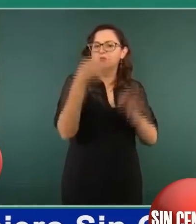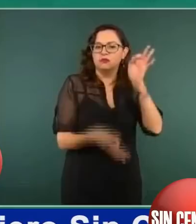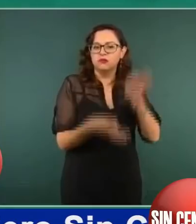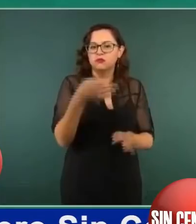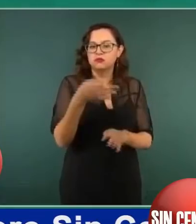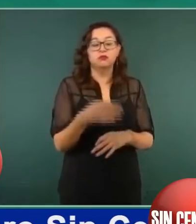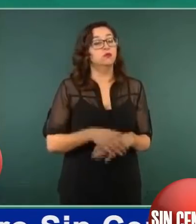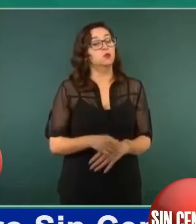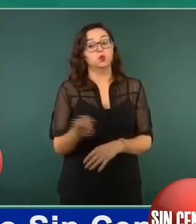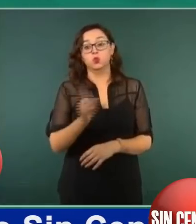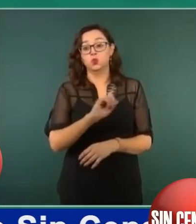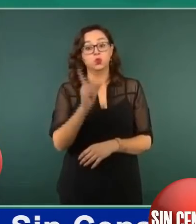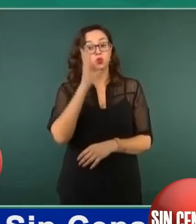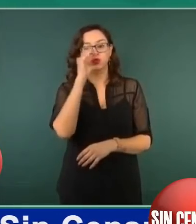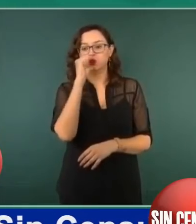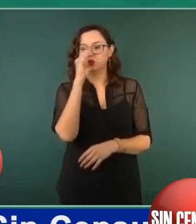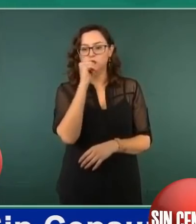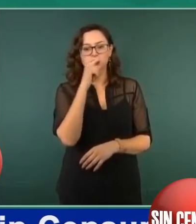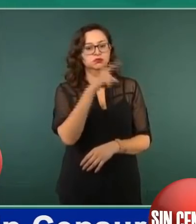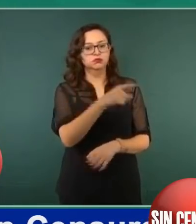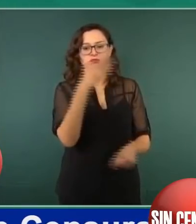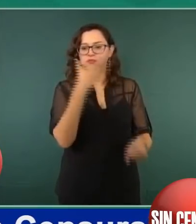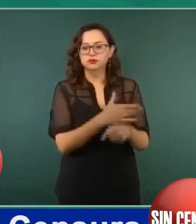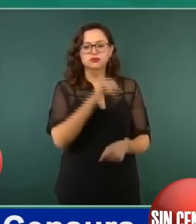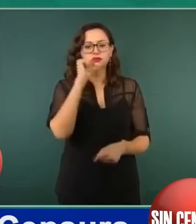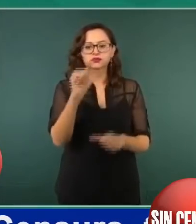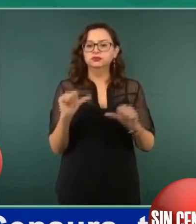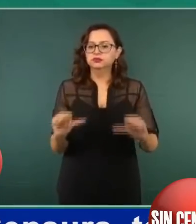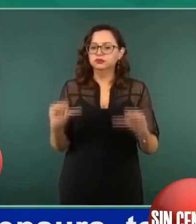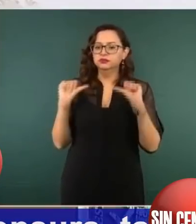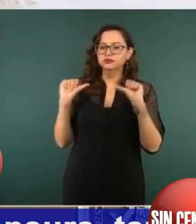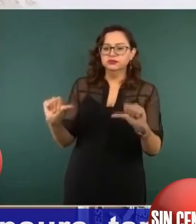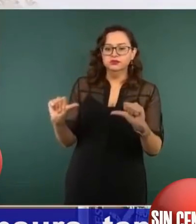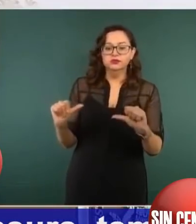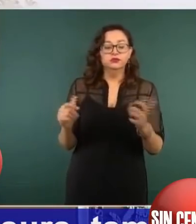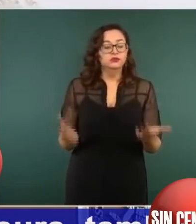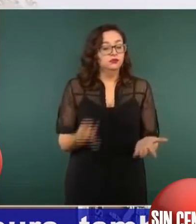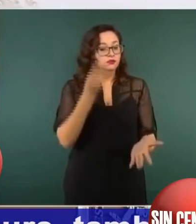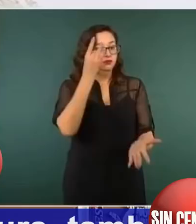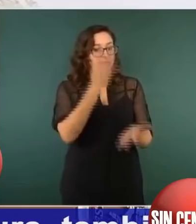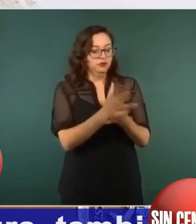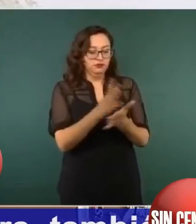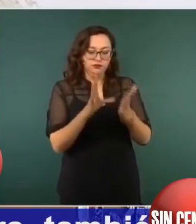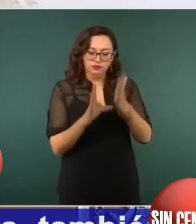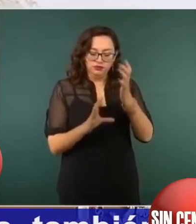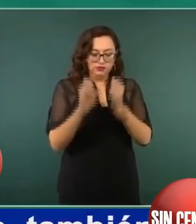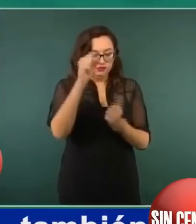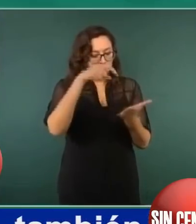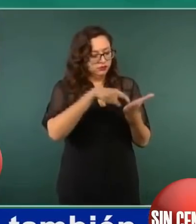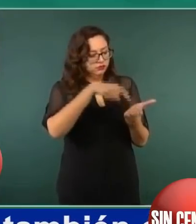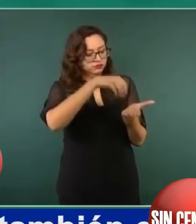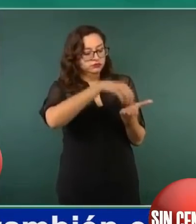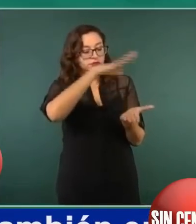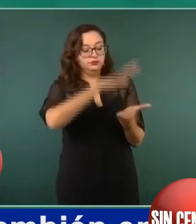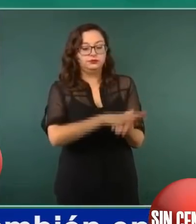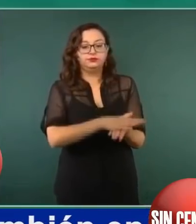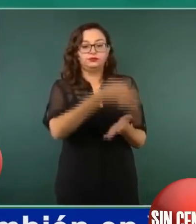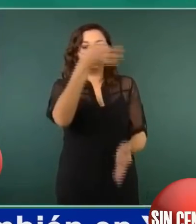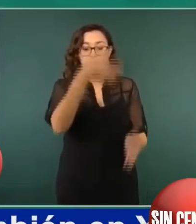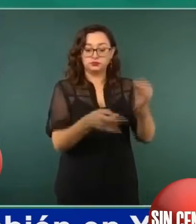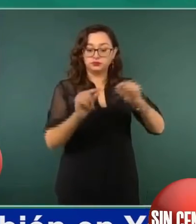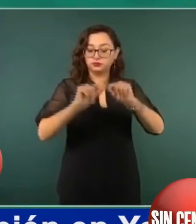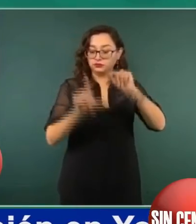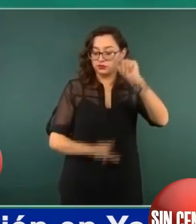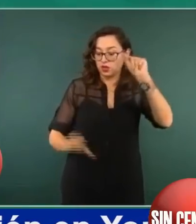tienen impunidad y solo se les puede juzgar de acuerdo a la Constitución por traición